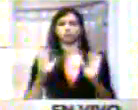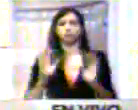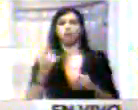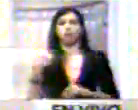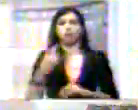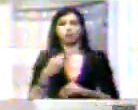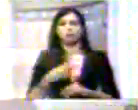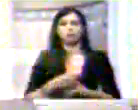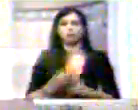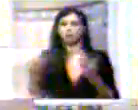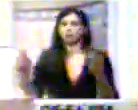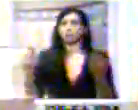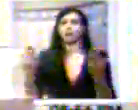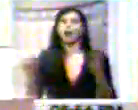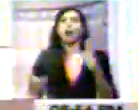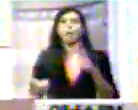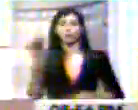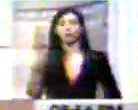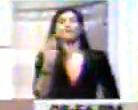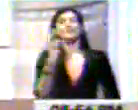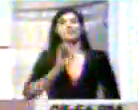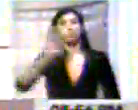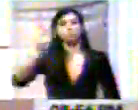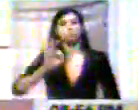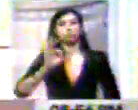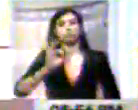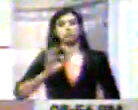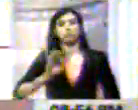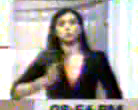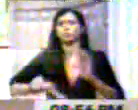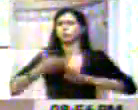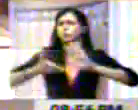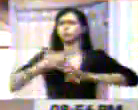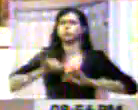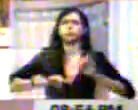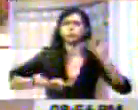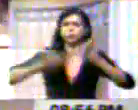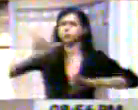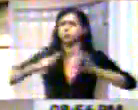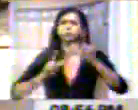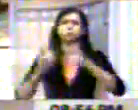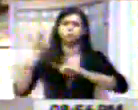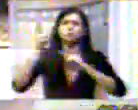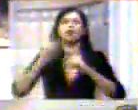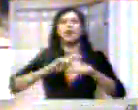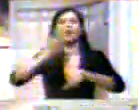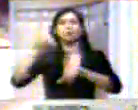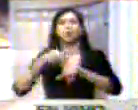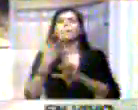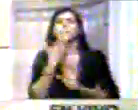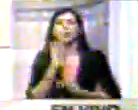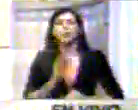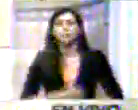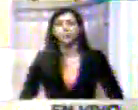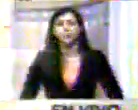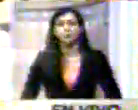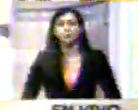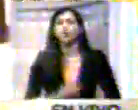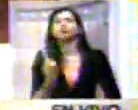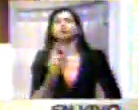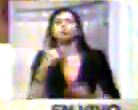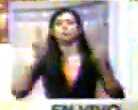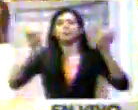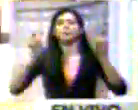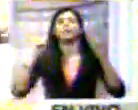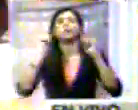por un crecimiento del 20% de la movilización y del turismo nacional. Por ejemplo, solamente en